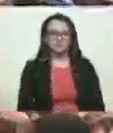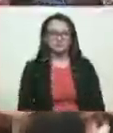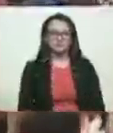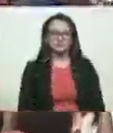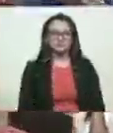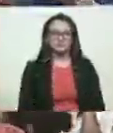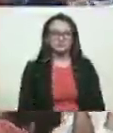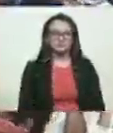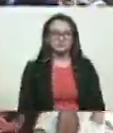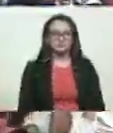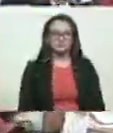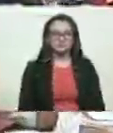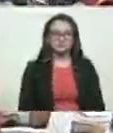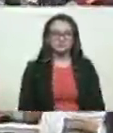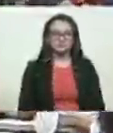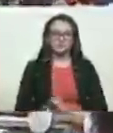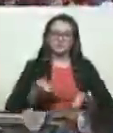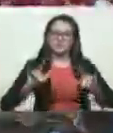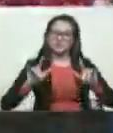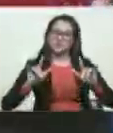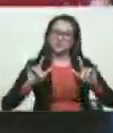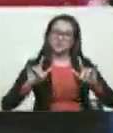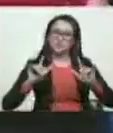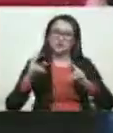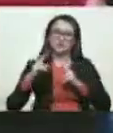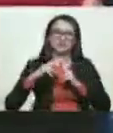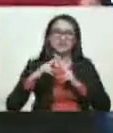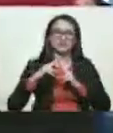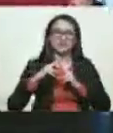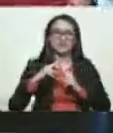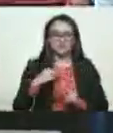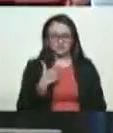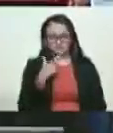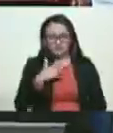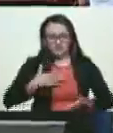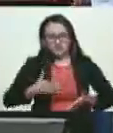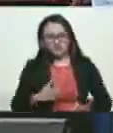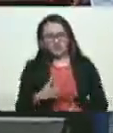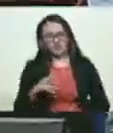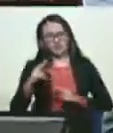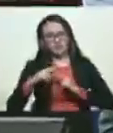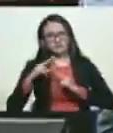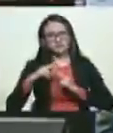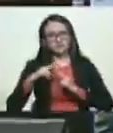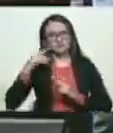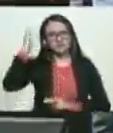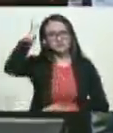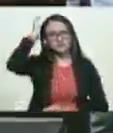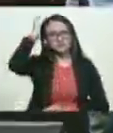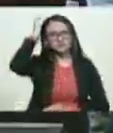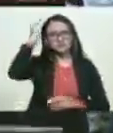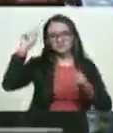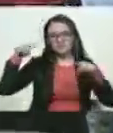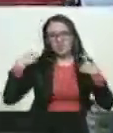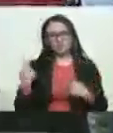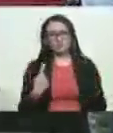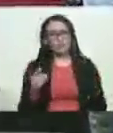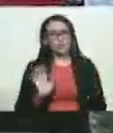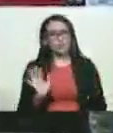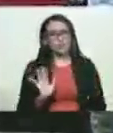táchira querida soy uno de tus hijos no me vayan a dejar solo de esta